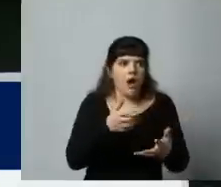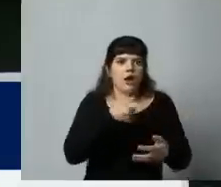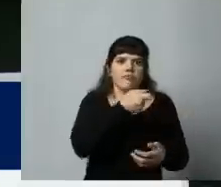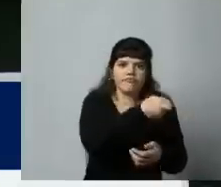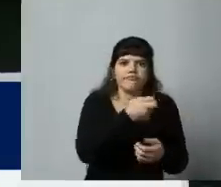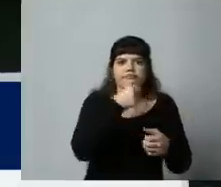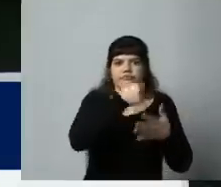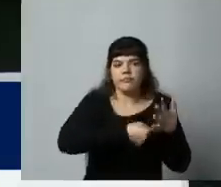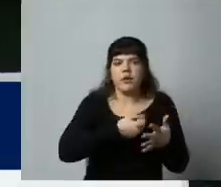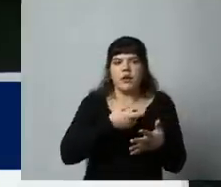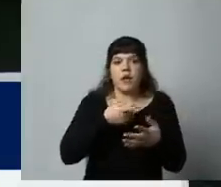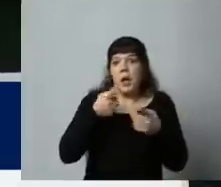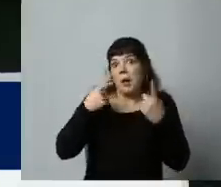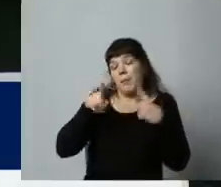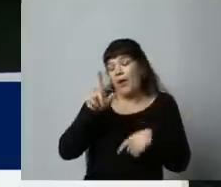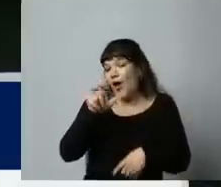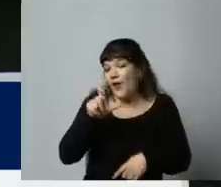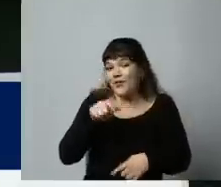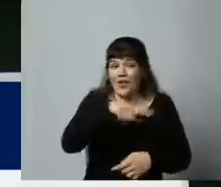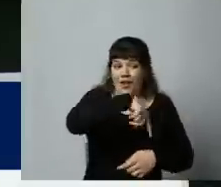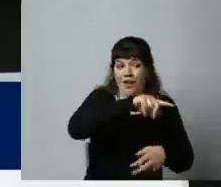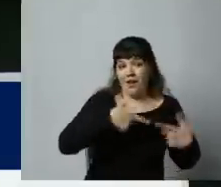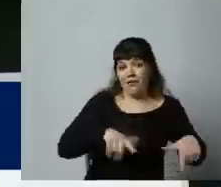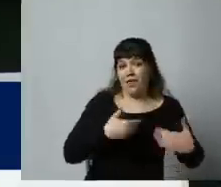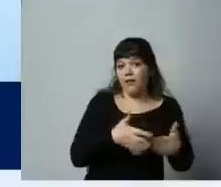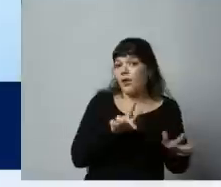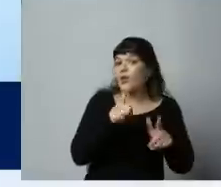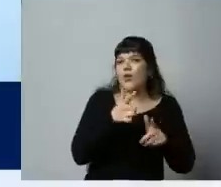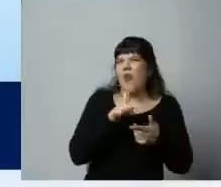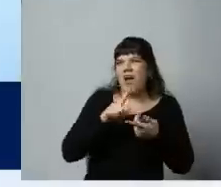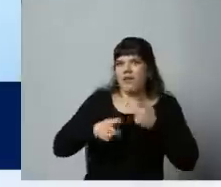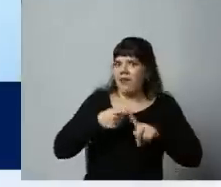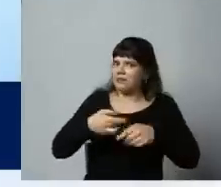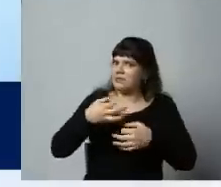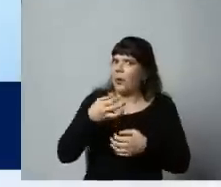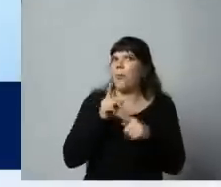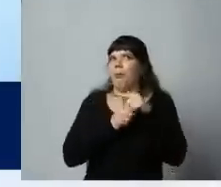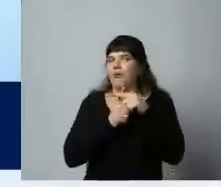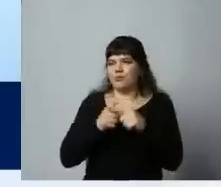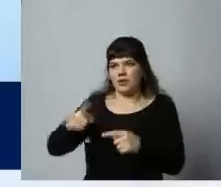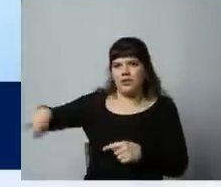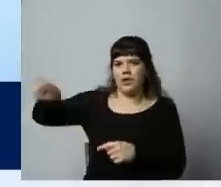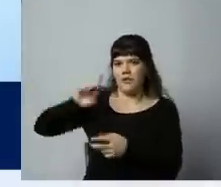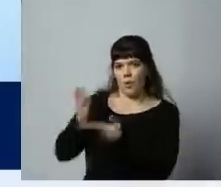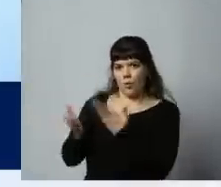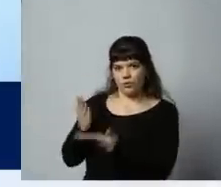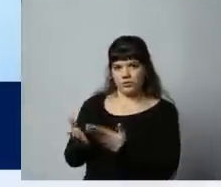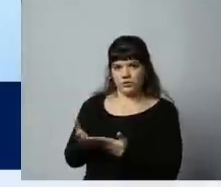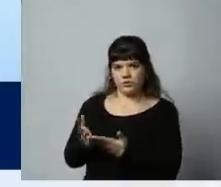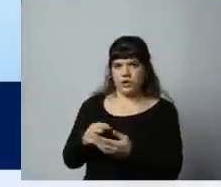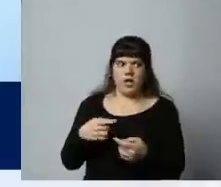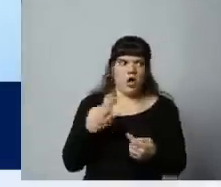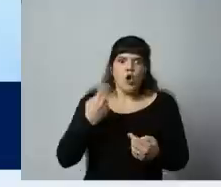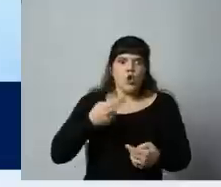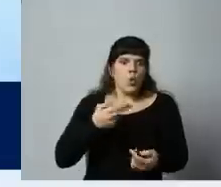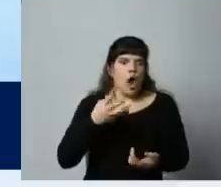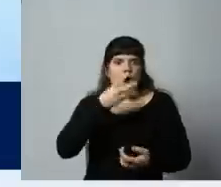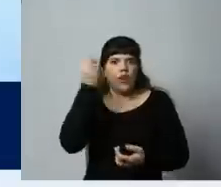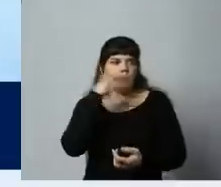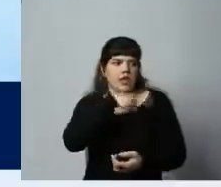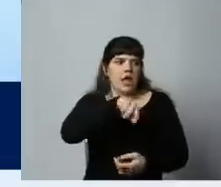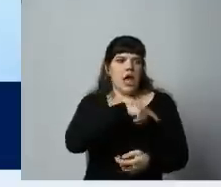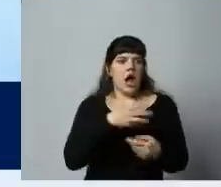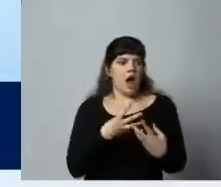es evidente que no tienen un buen relacionamiento con la justicia o sea Cabildo abierto Eh no pierde oportunidad de